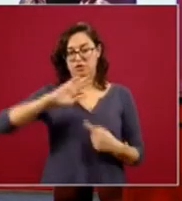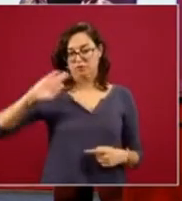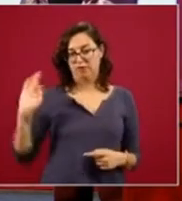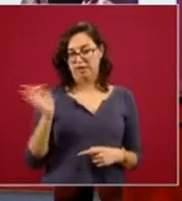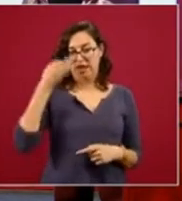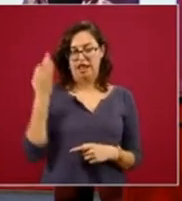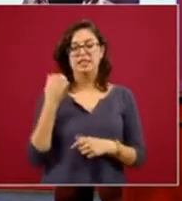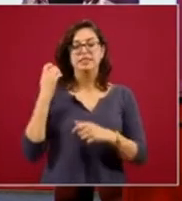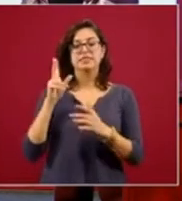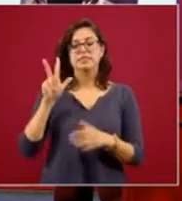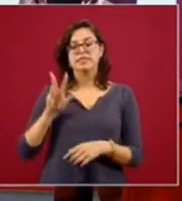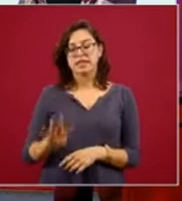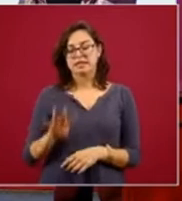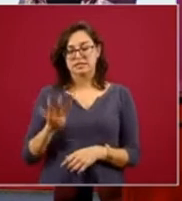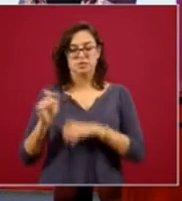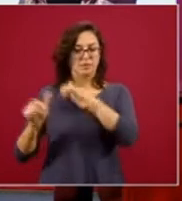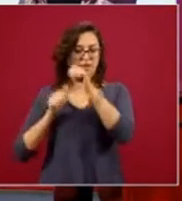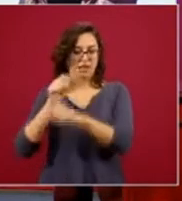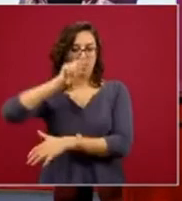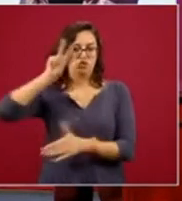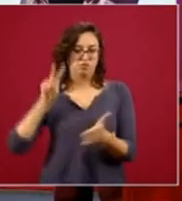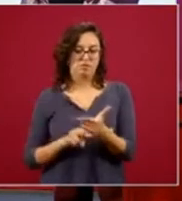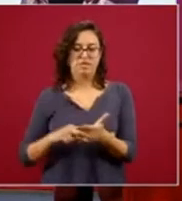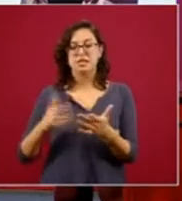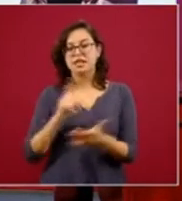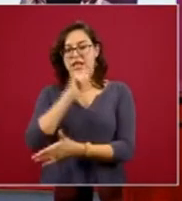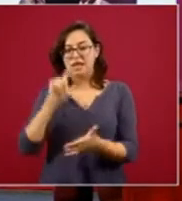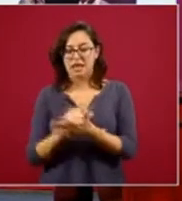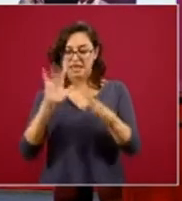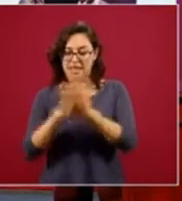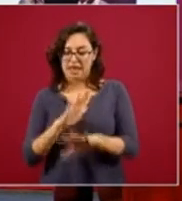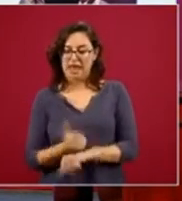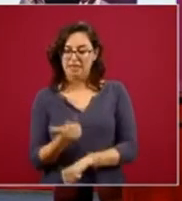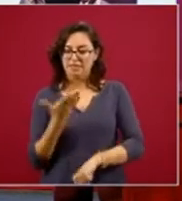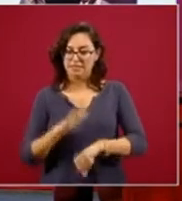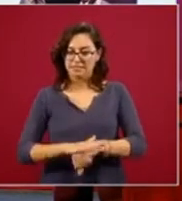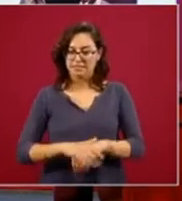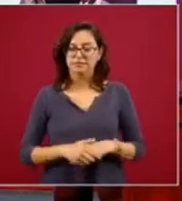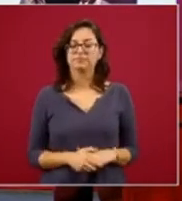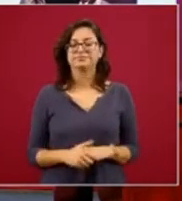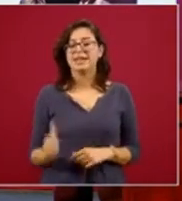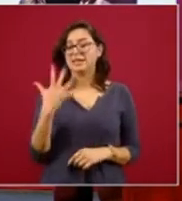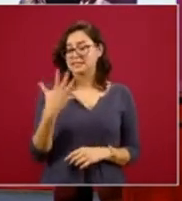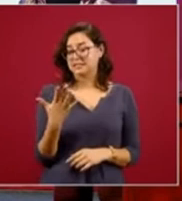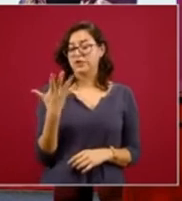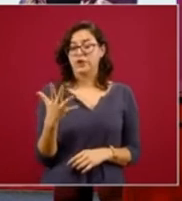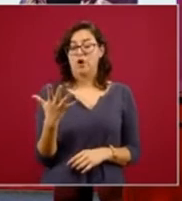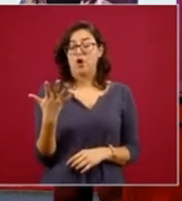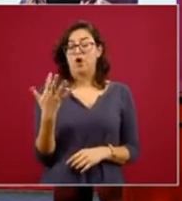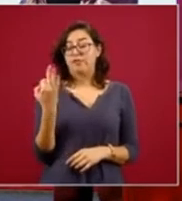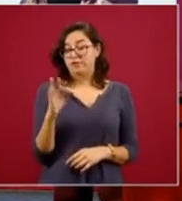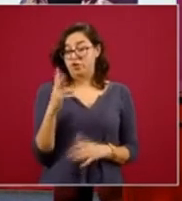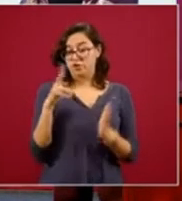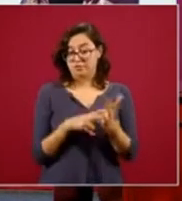creada el 19 de abril de 2000 mediante reformas a la Ley Federal de Procedimiento Administrativo. El 5 de febrero de 2017